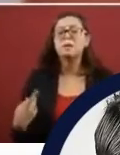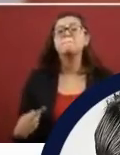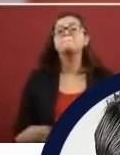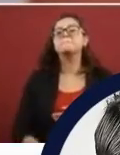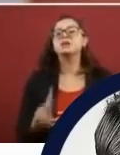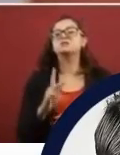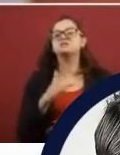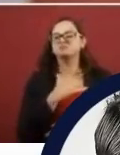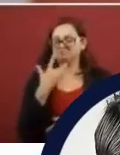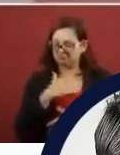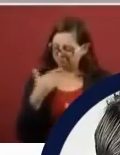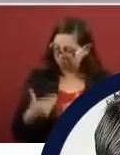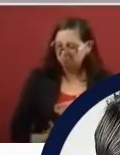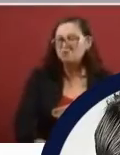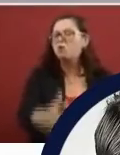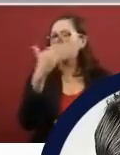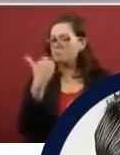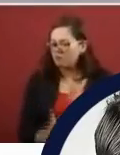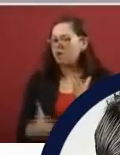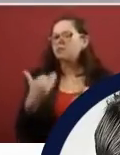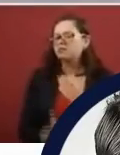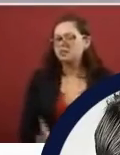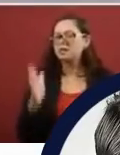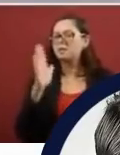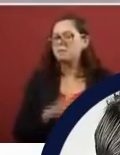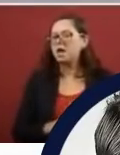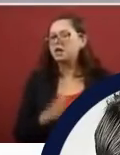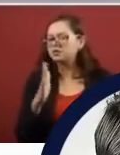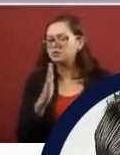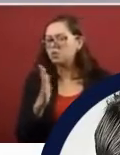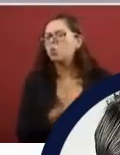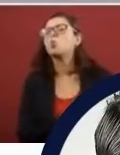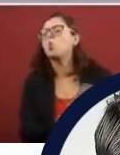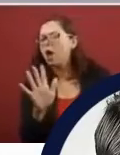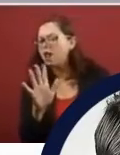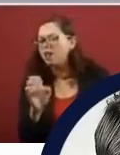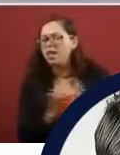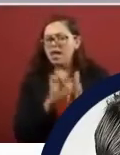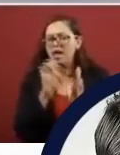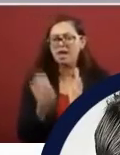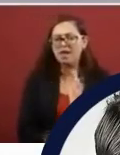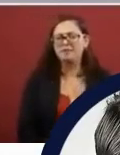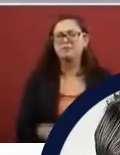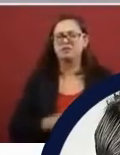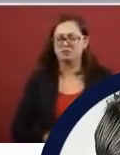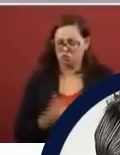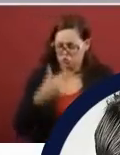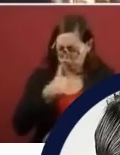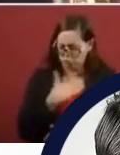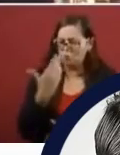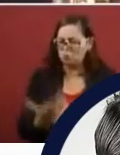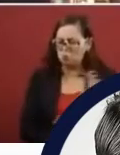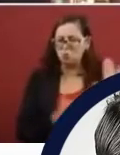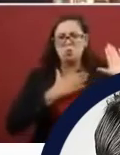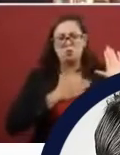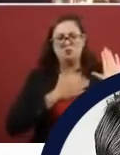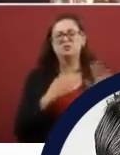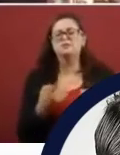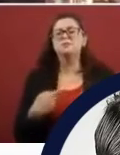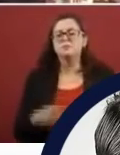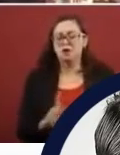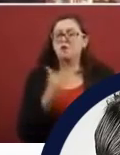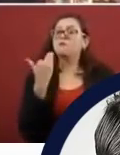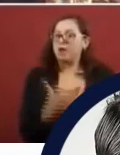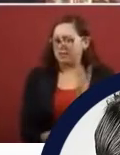o de poderes fácticos que estuvieran intentando frenar el proyecto del presidente López Obrador a través de judicialización